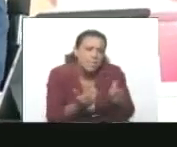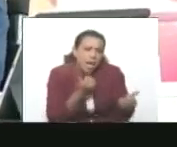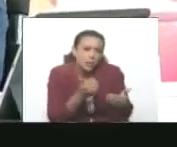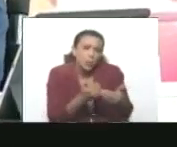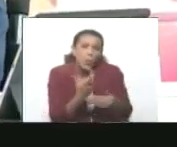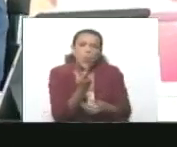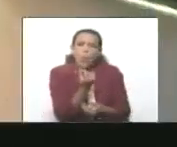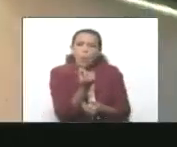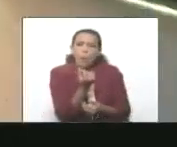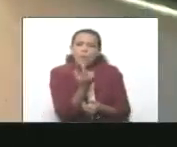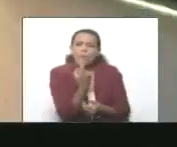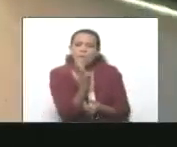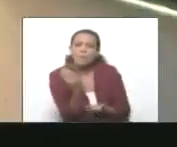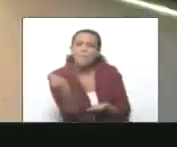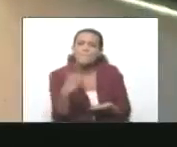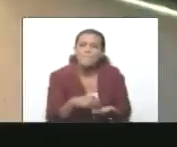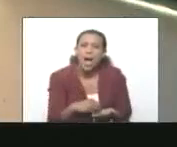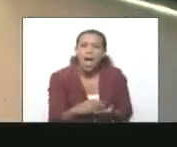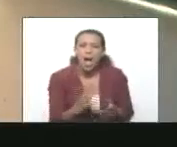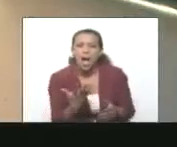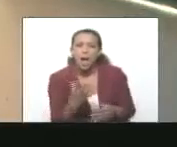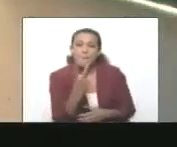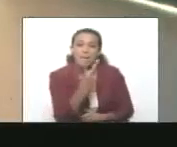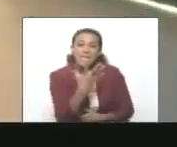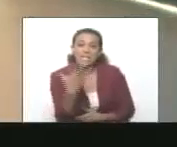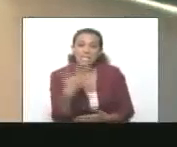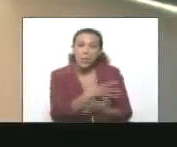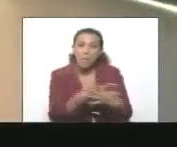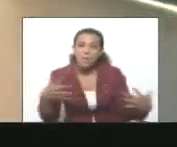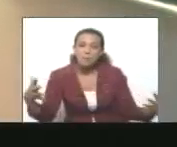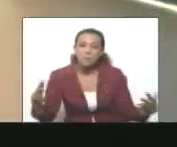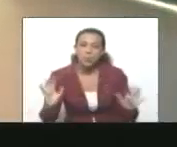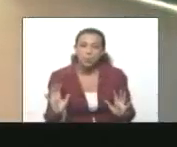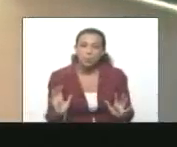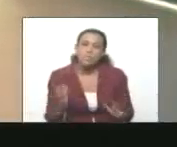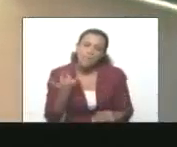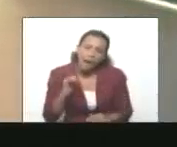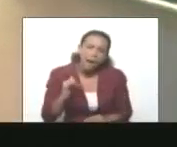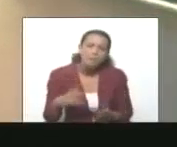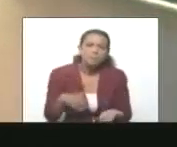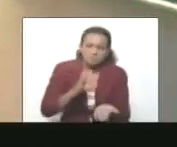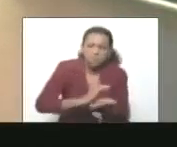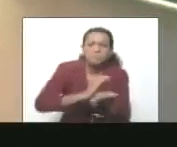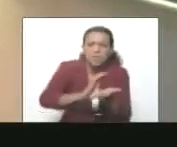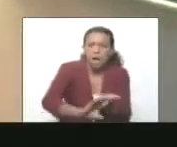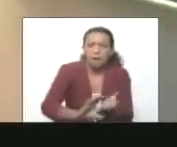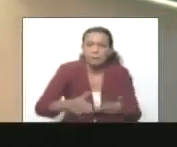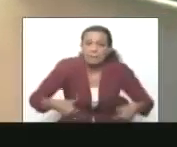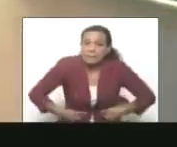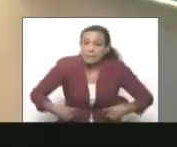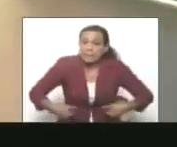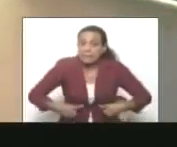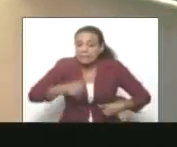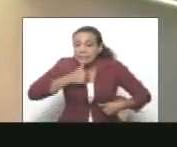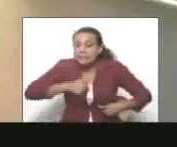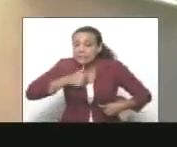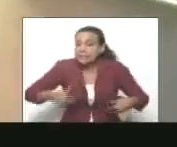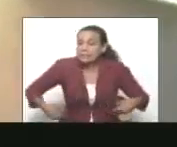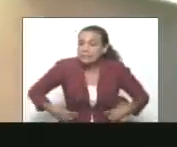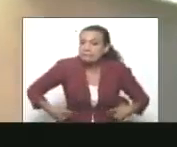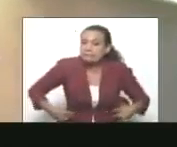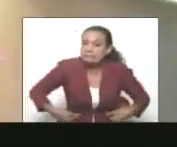¿Cuánto cuesta? ¿Cuánto falta? Alrededor de 25 millones. Ah, pero eso sí lo tenemos. Pariendo.